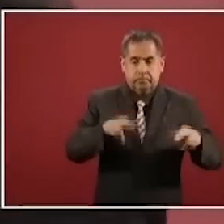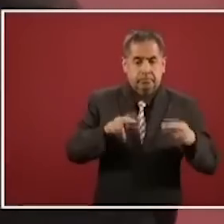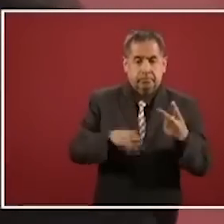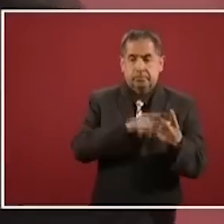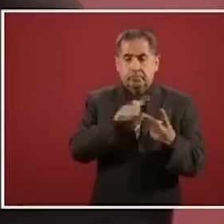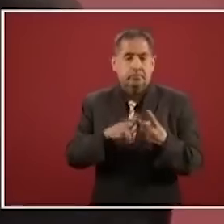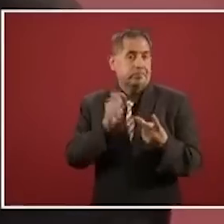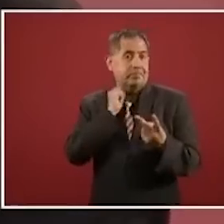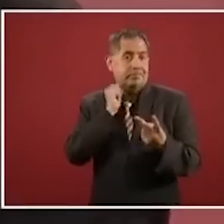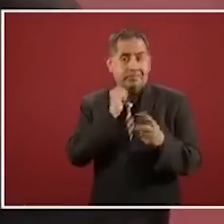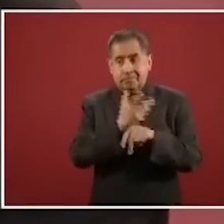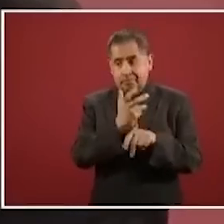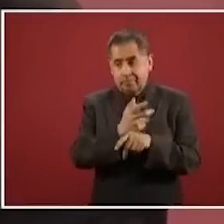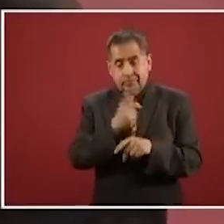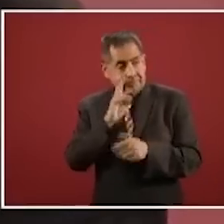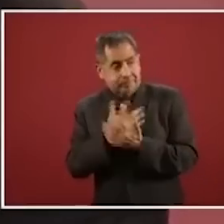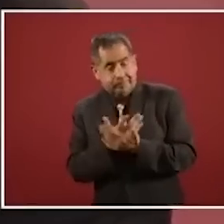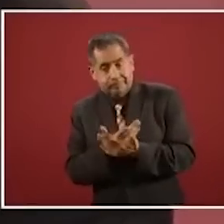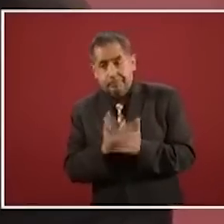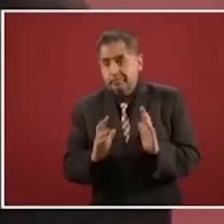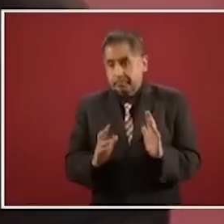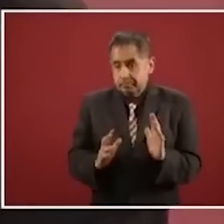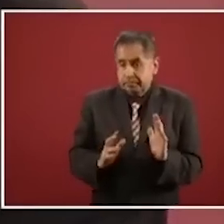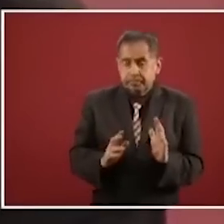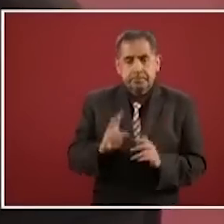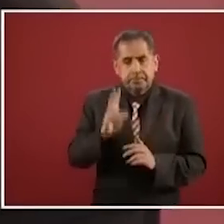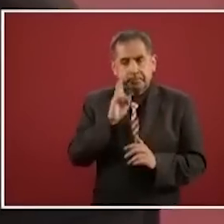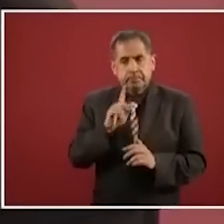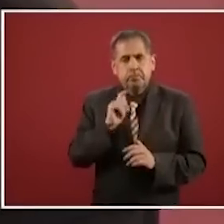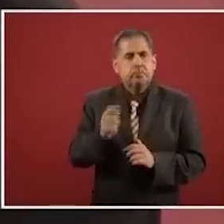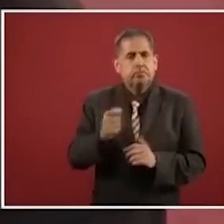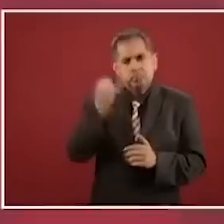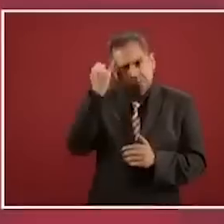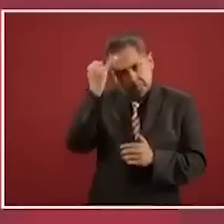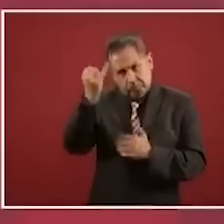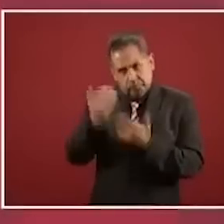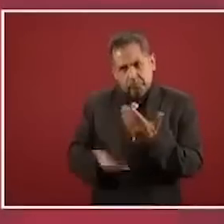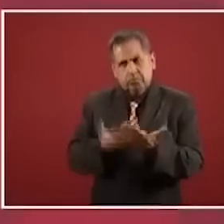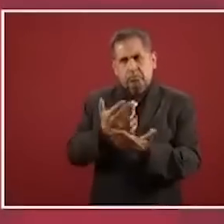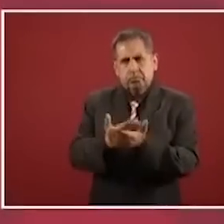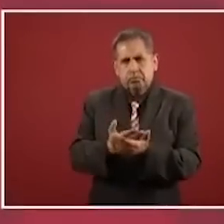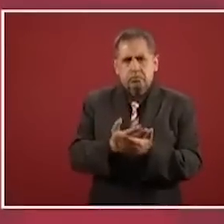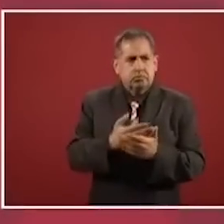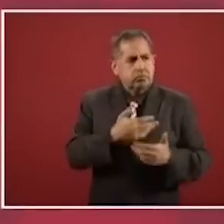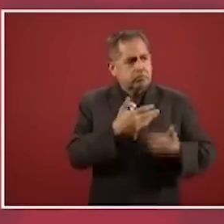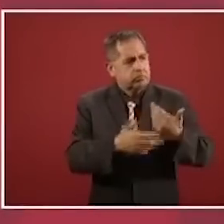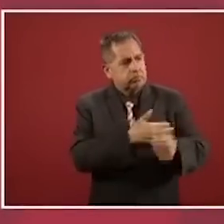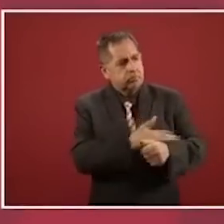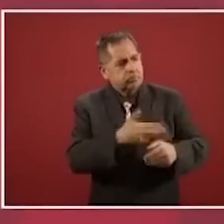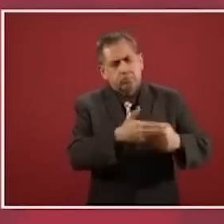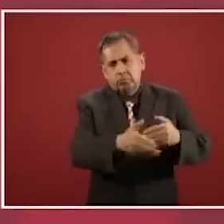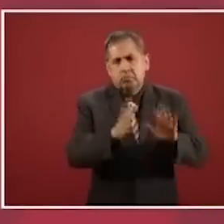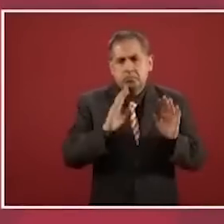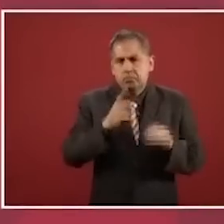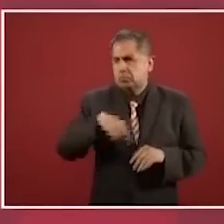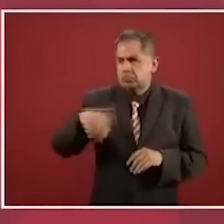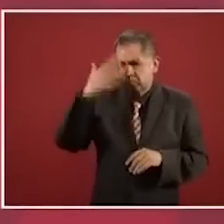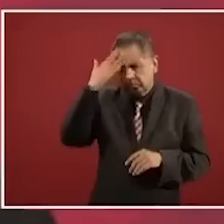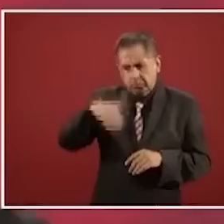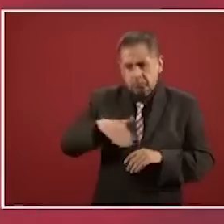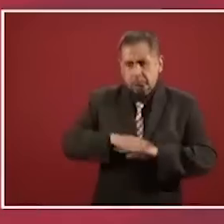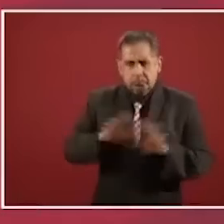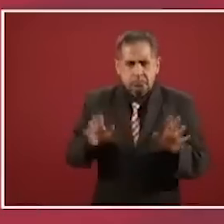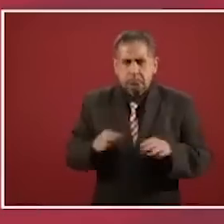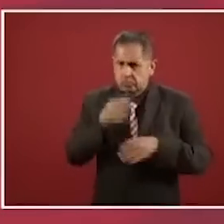Senado. Entonces, lo que quisimos es plantear esto antes de que se dé su proceso legislativo, ¿no? Que lo sepan